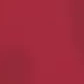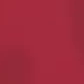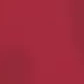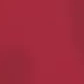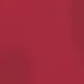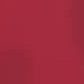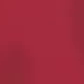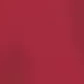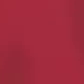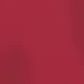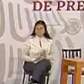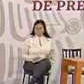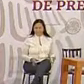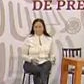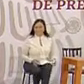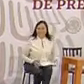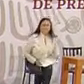ellos.